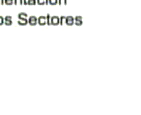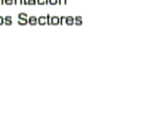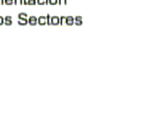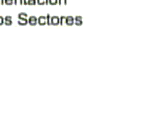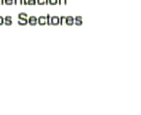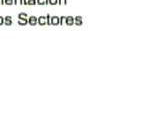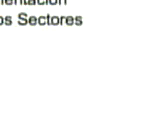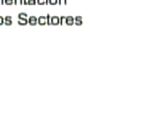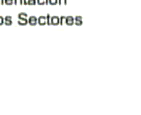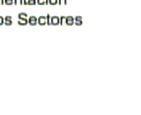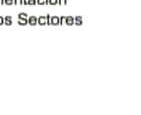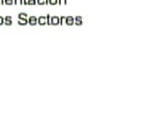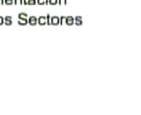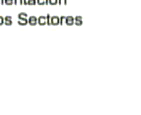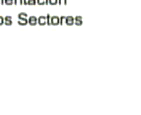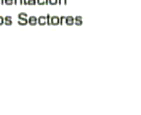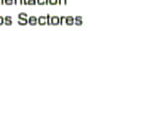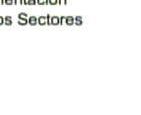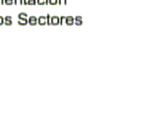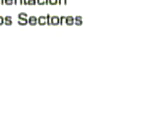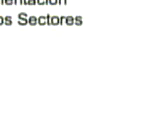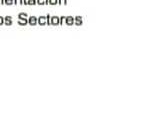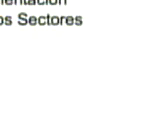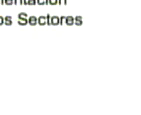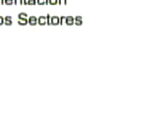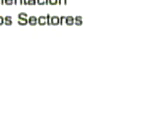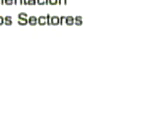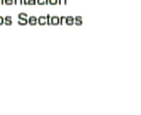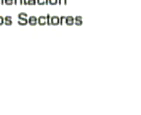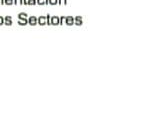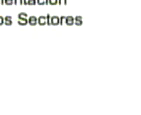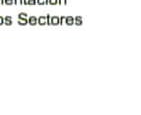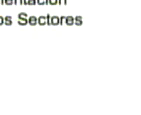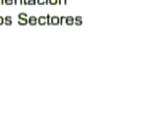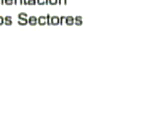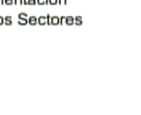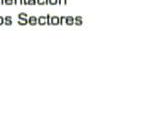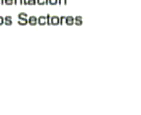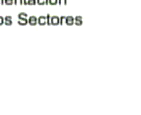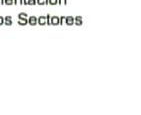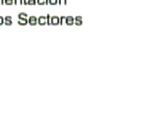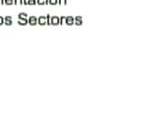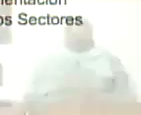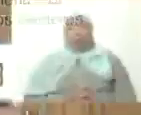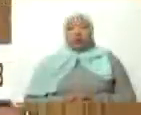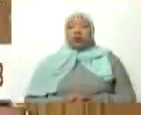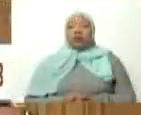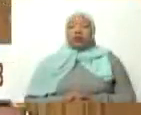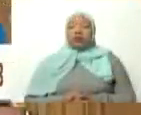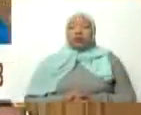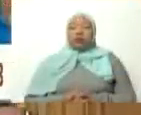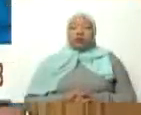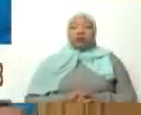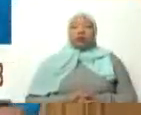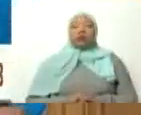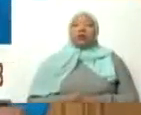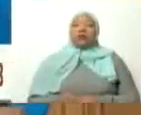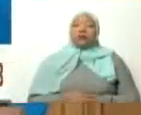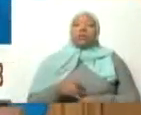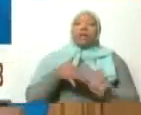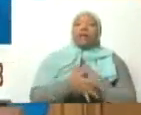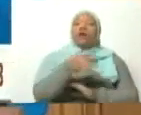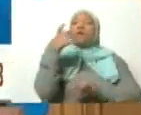también la alimentación. Ustedes recuerdan que los CLAP fueron absolutamente sancionados. Crímenes de